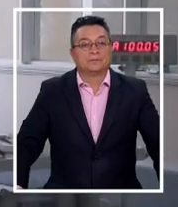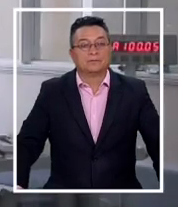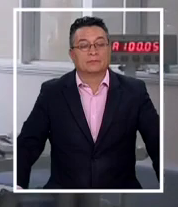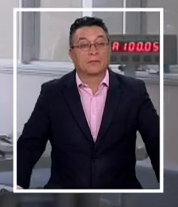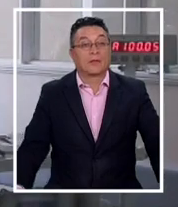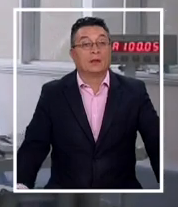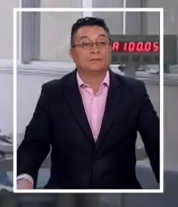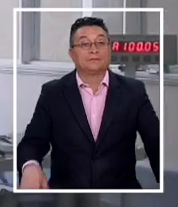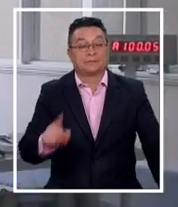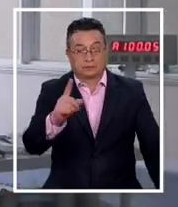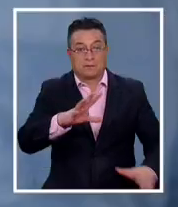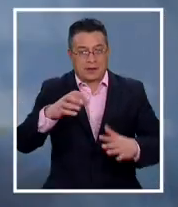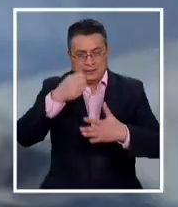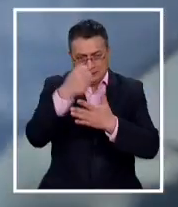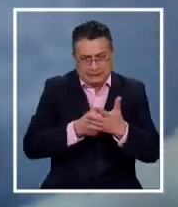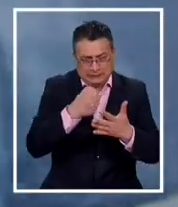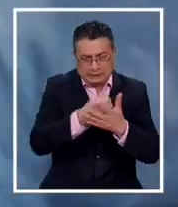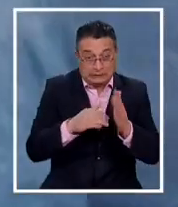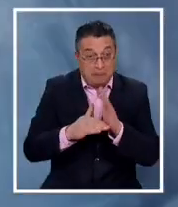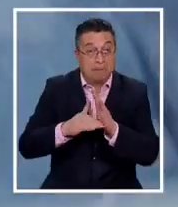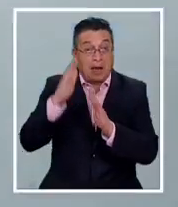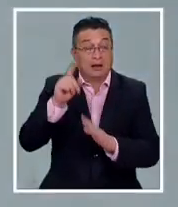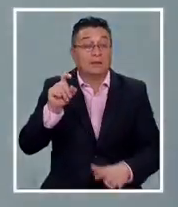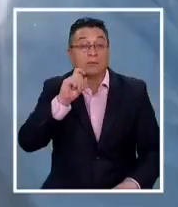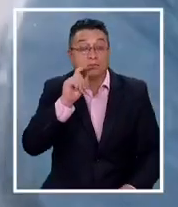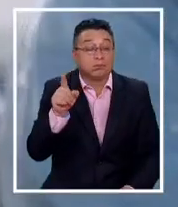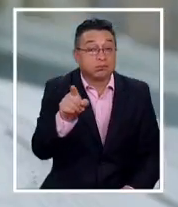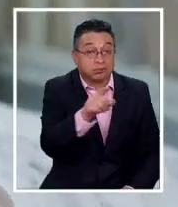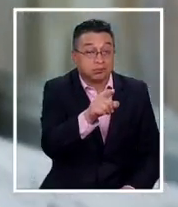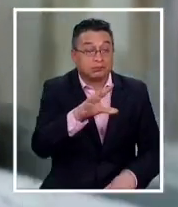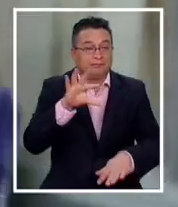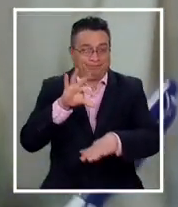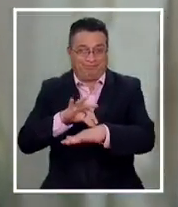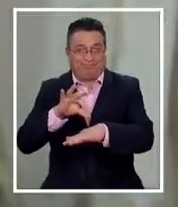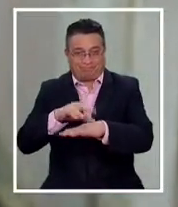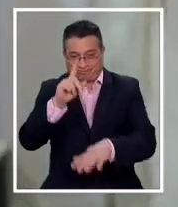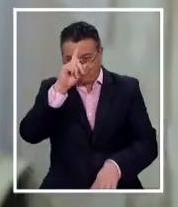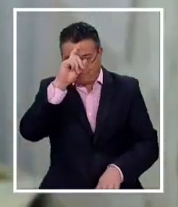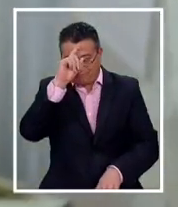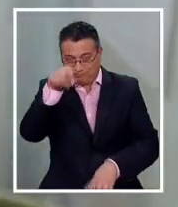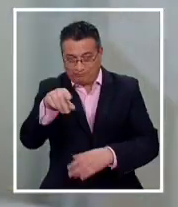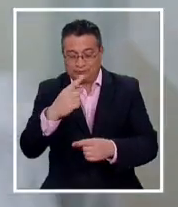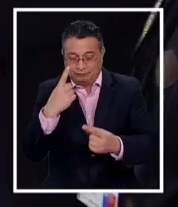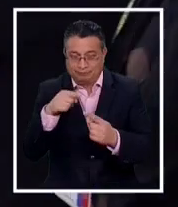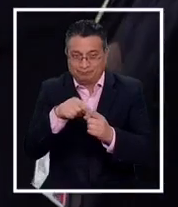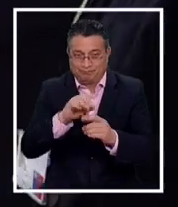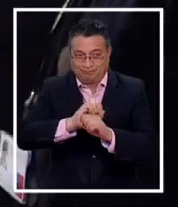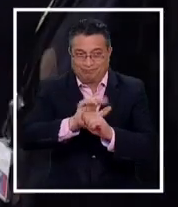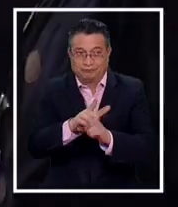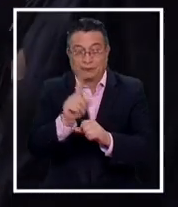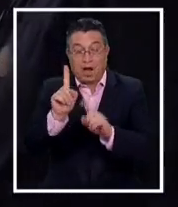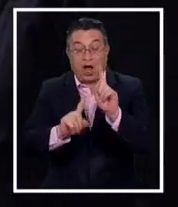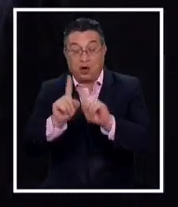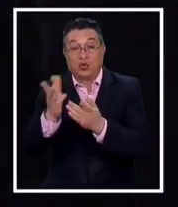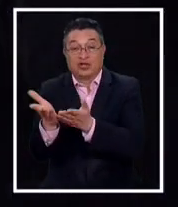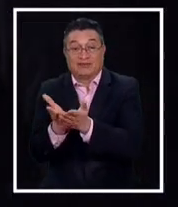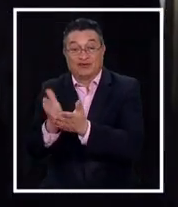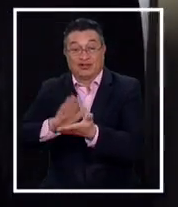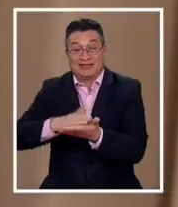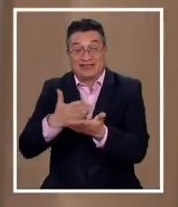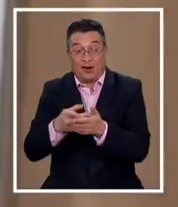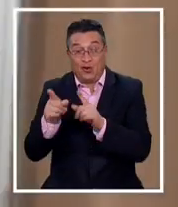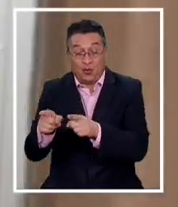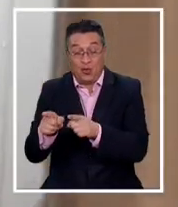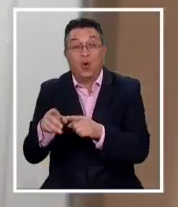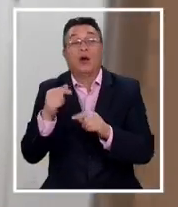La primera línea de la lucha contra la pandemia ha sido uno de los grupos más afectados y es por eso que desde algunos servicios de salud pretenden